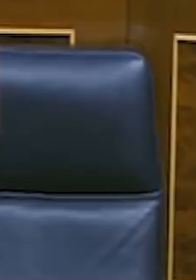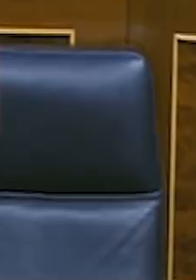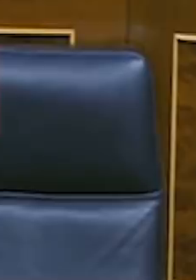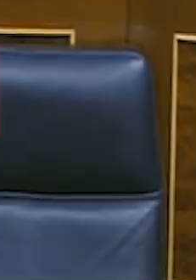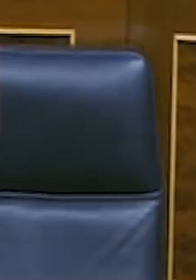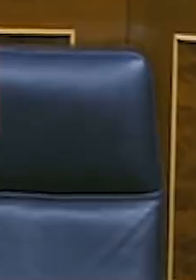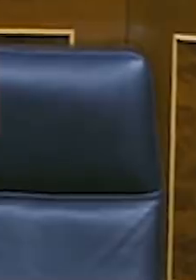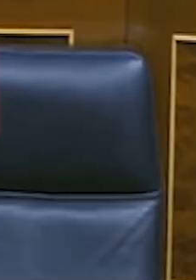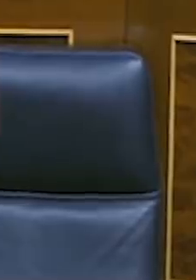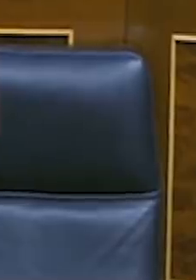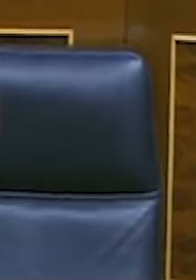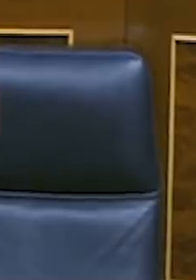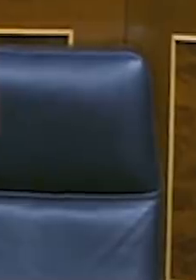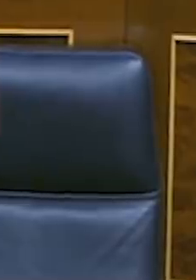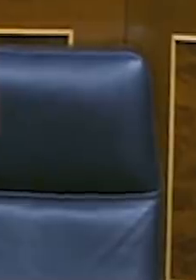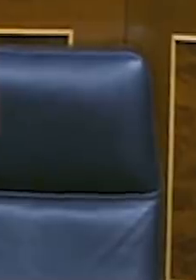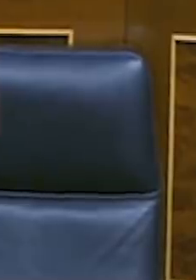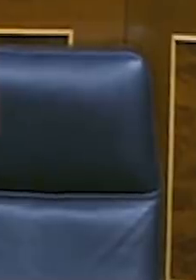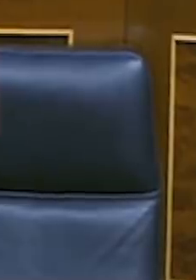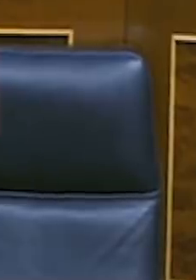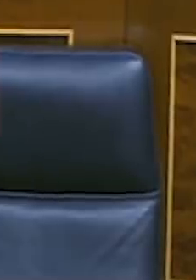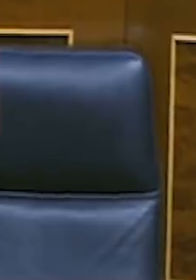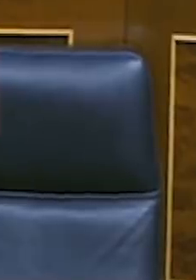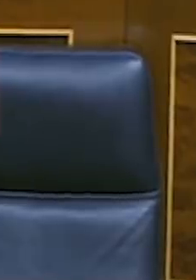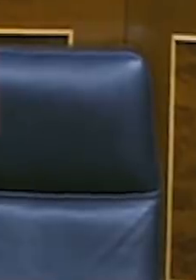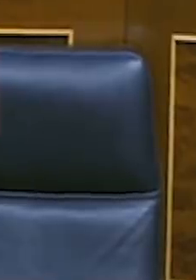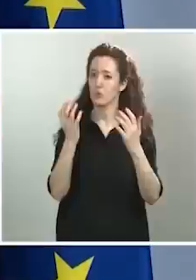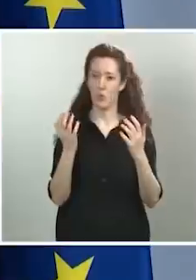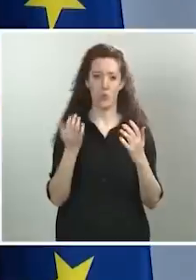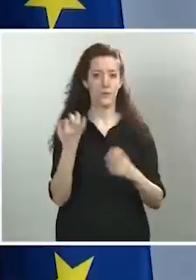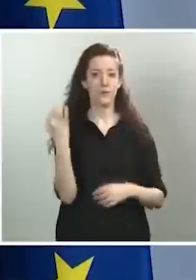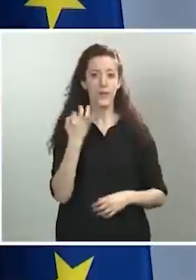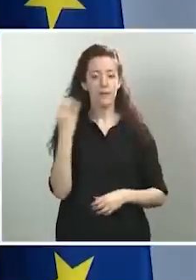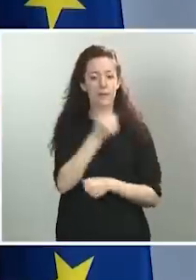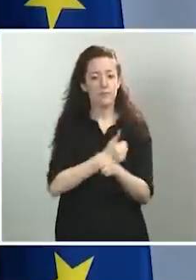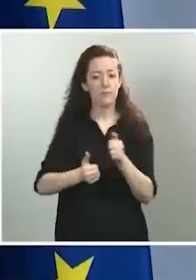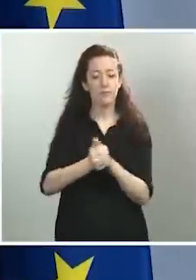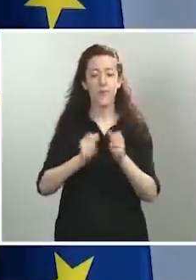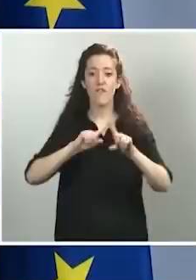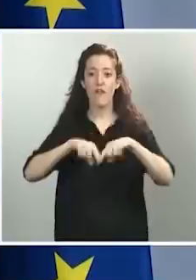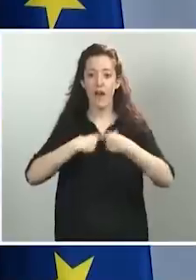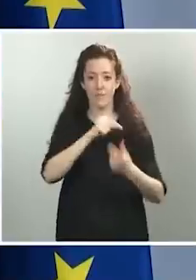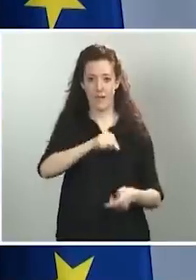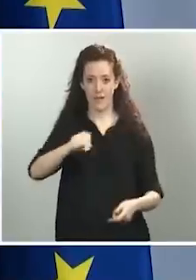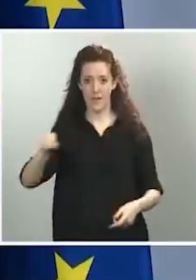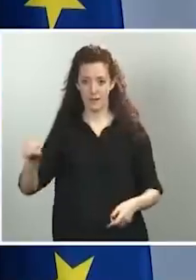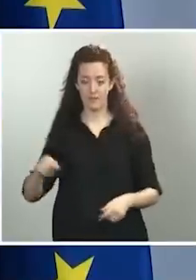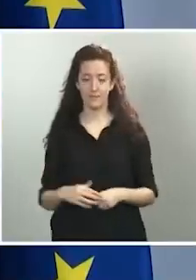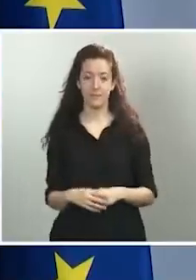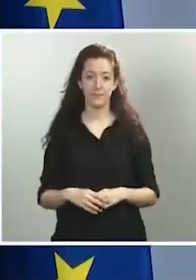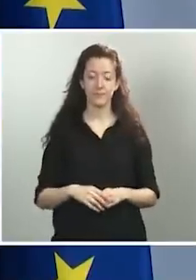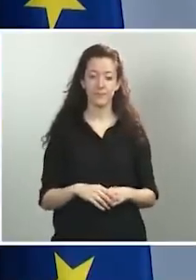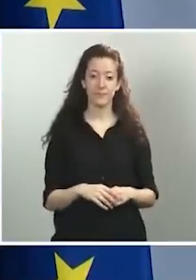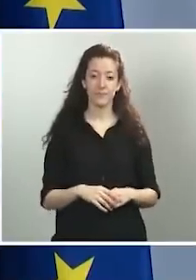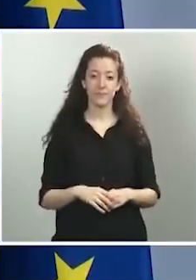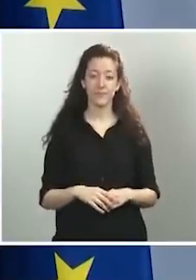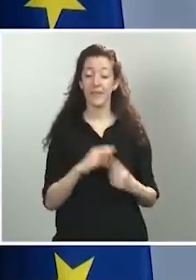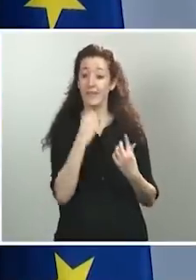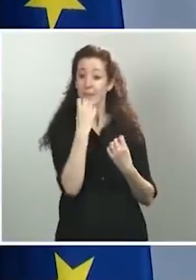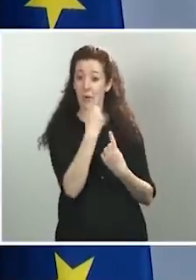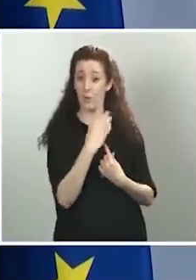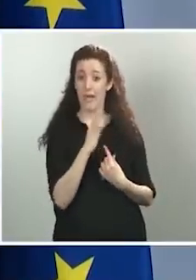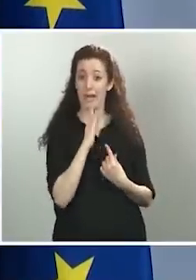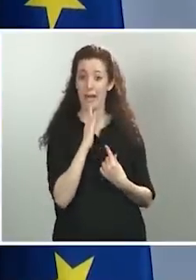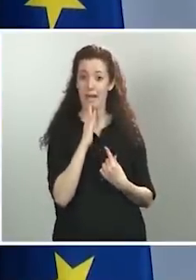partido que le sustenta, Unidas Podemos, hagan esas cosas respecto de las